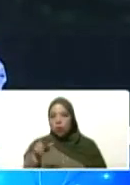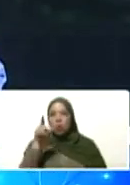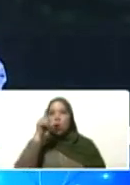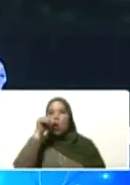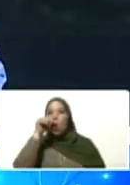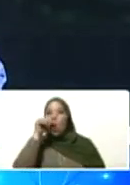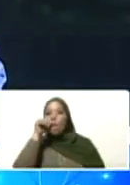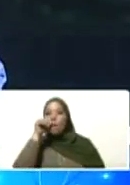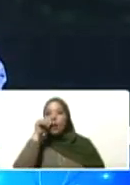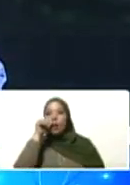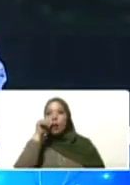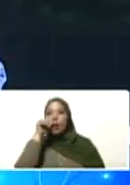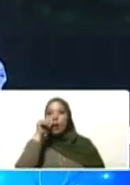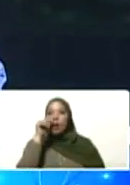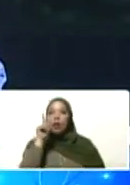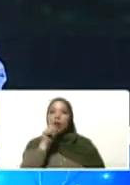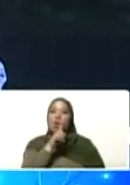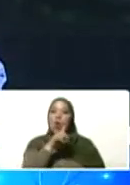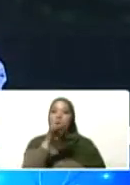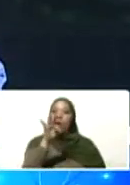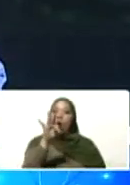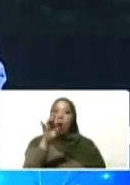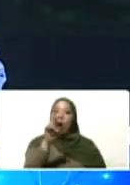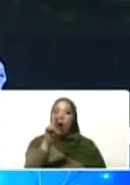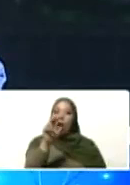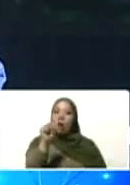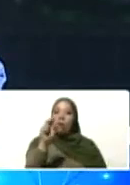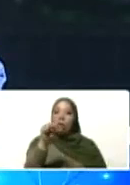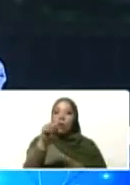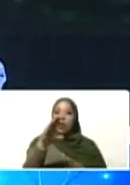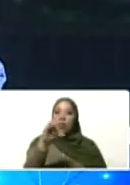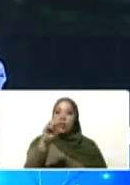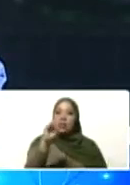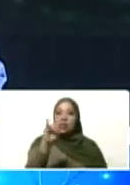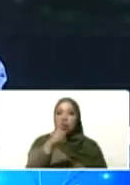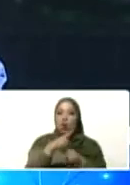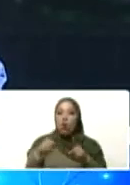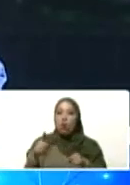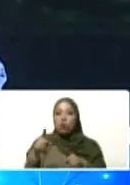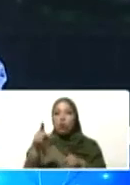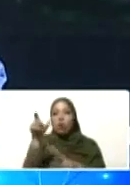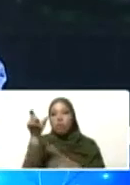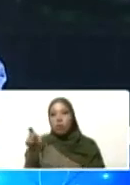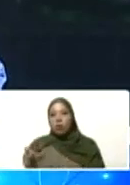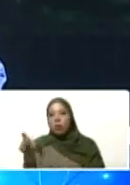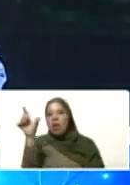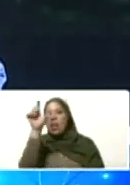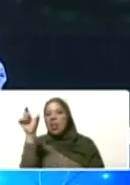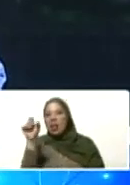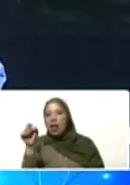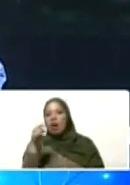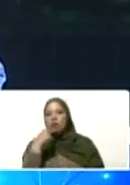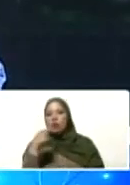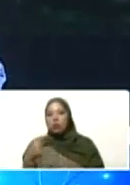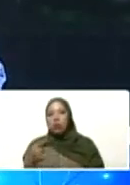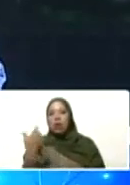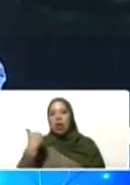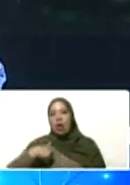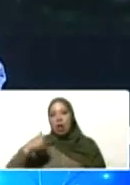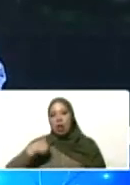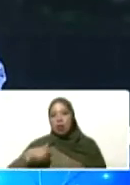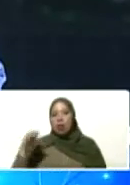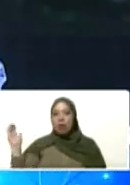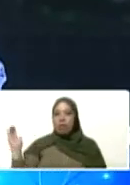Larraburú, productor empresario, Norberto Agustín Tedechi, Pablo Fernando Sánchez de Argentina,